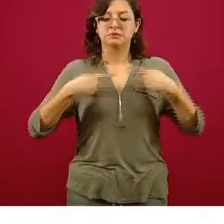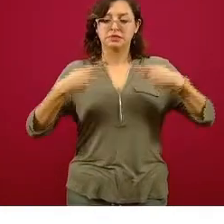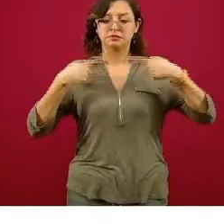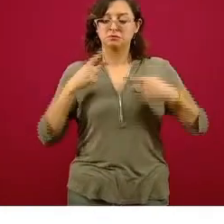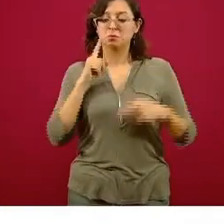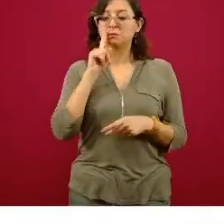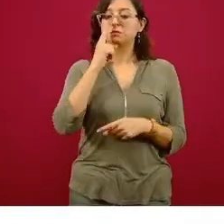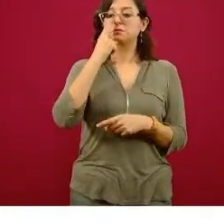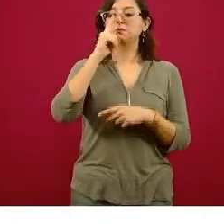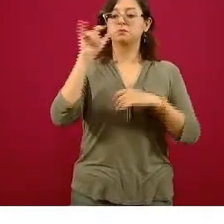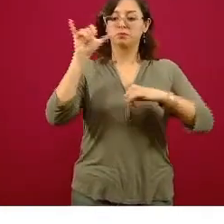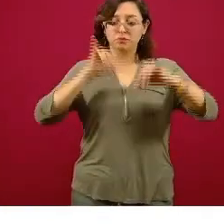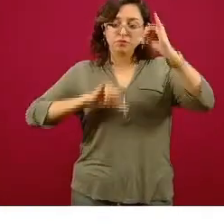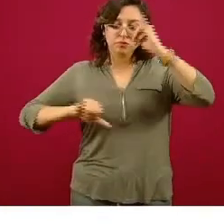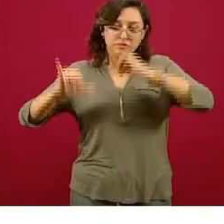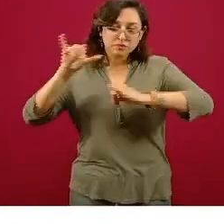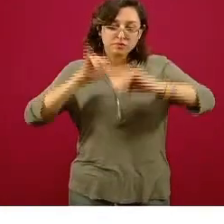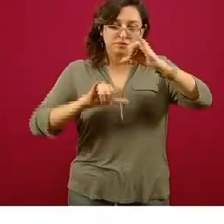De estas,